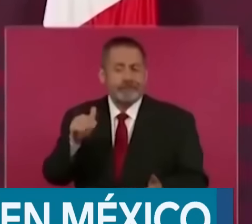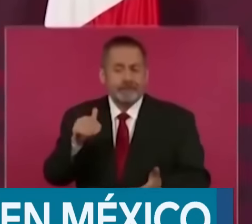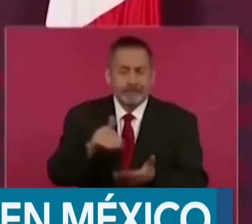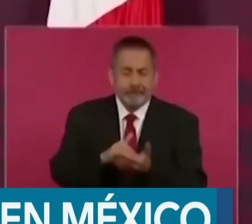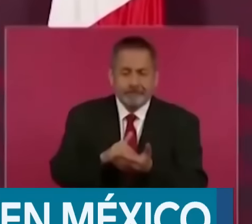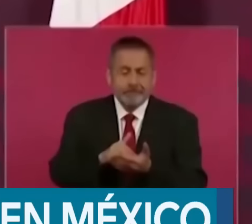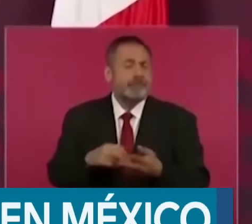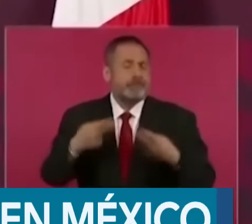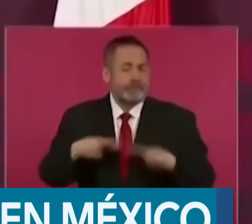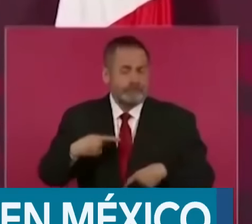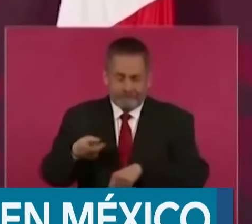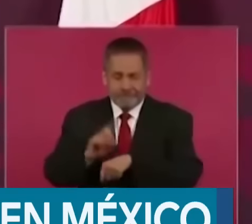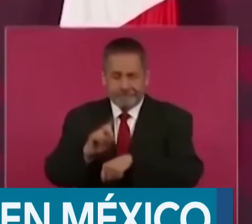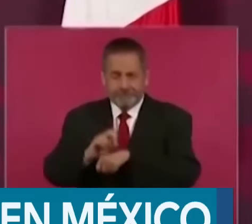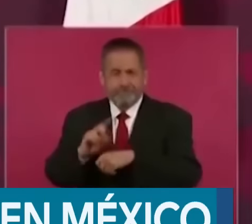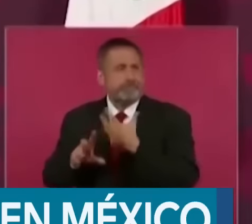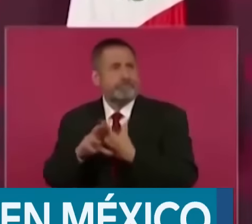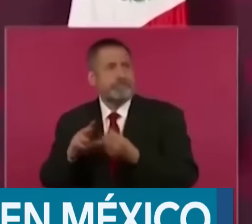migrantes diarios.